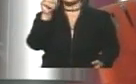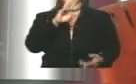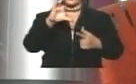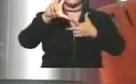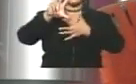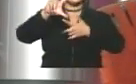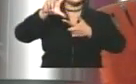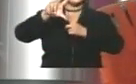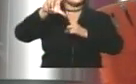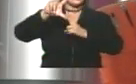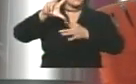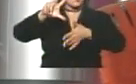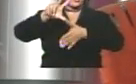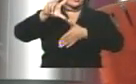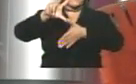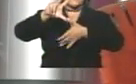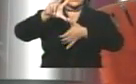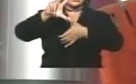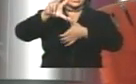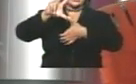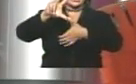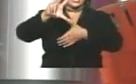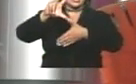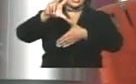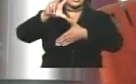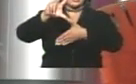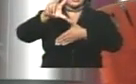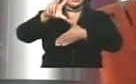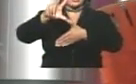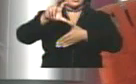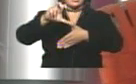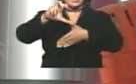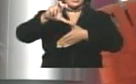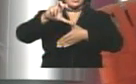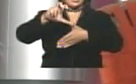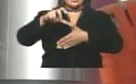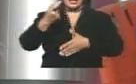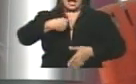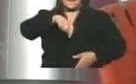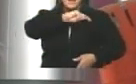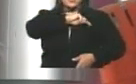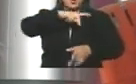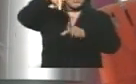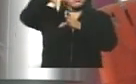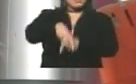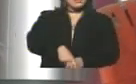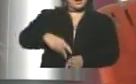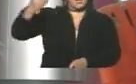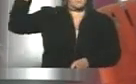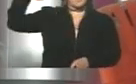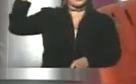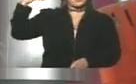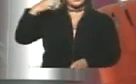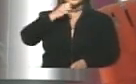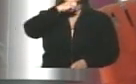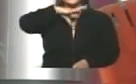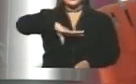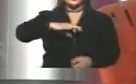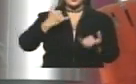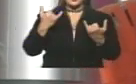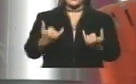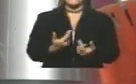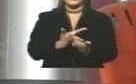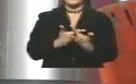eso estamos ahorita en el periodo bicentenario de nuestra independencia del yugo español. a partir de este tiempo hemos